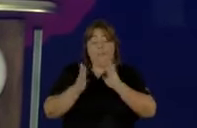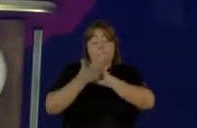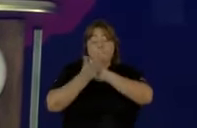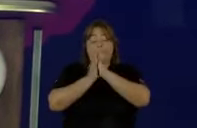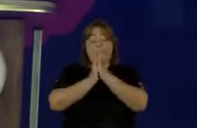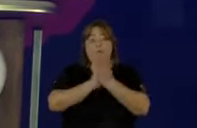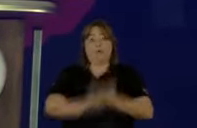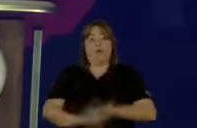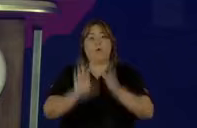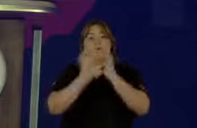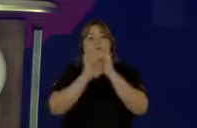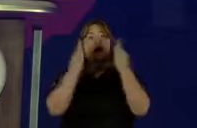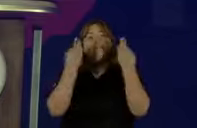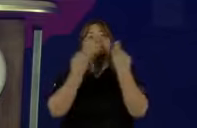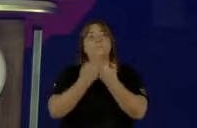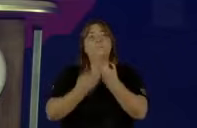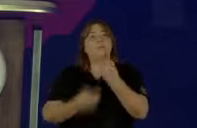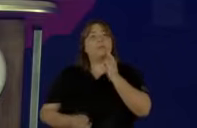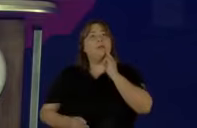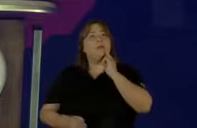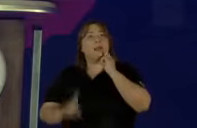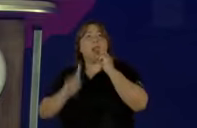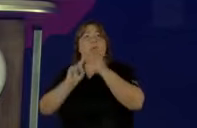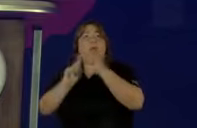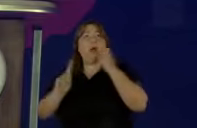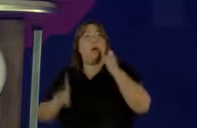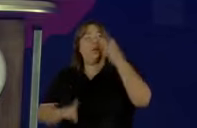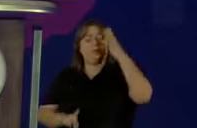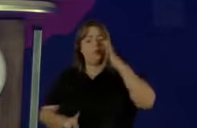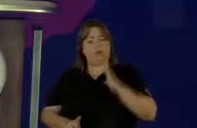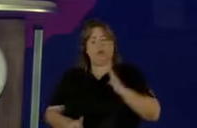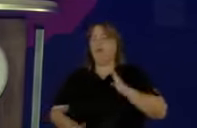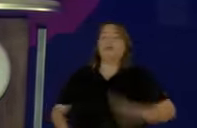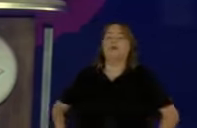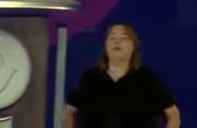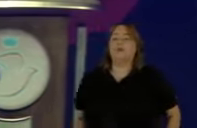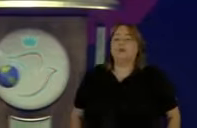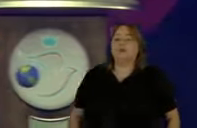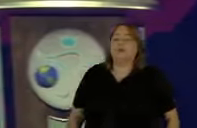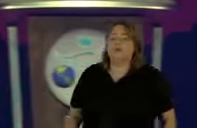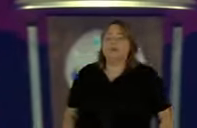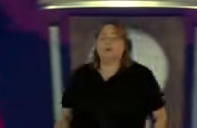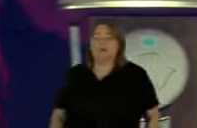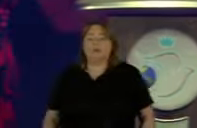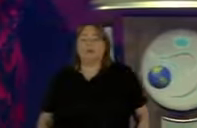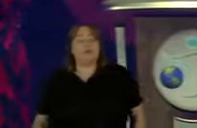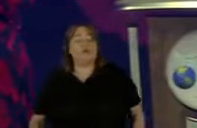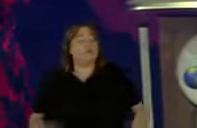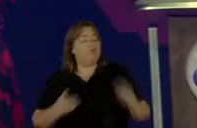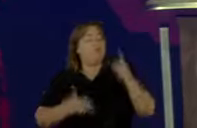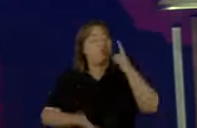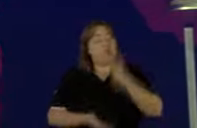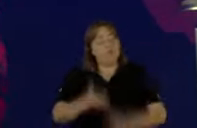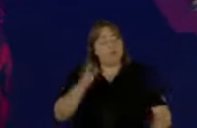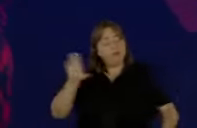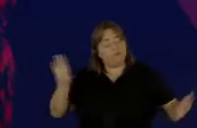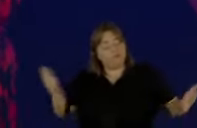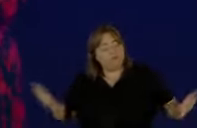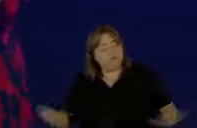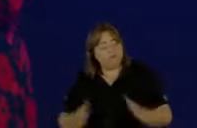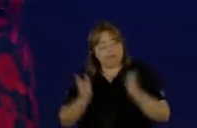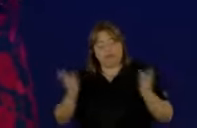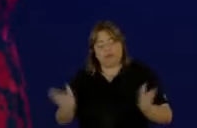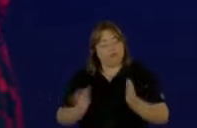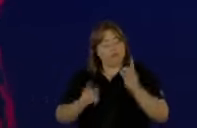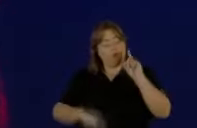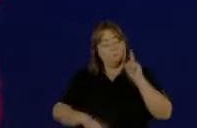Gracias, Jesús. ¿Qué Dios no acepta dentro de una familia? ¿Qué no podemos promover en una familia? Las